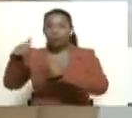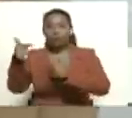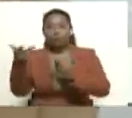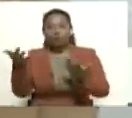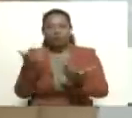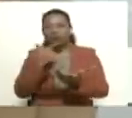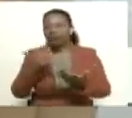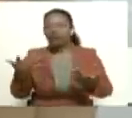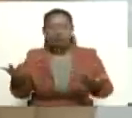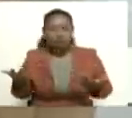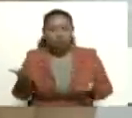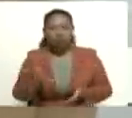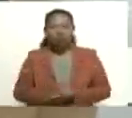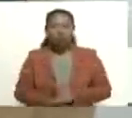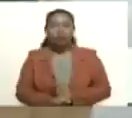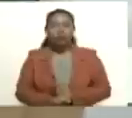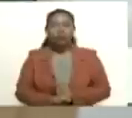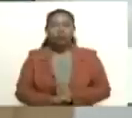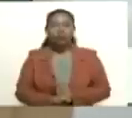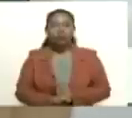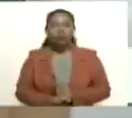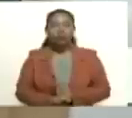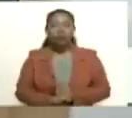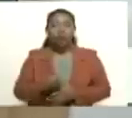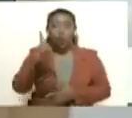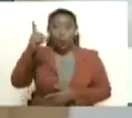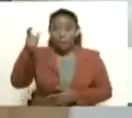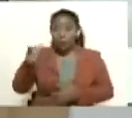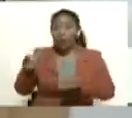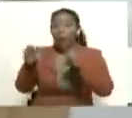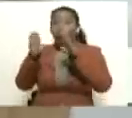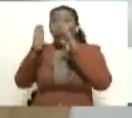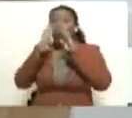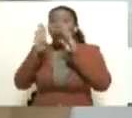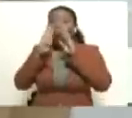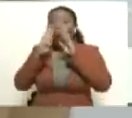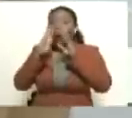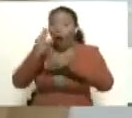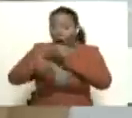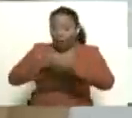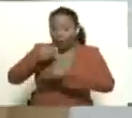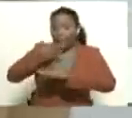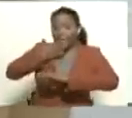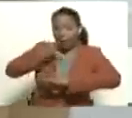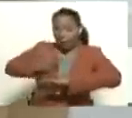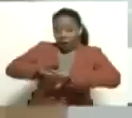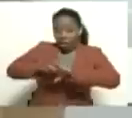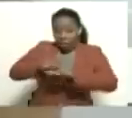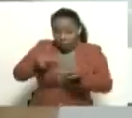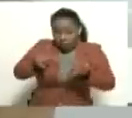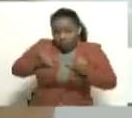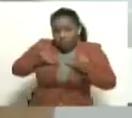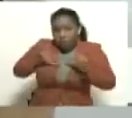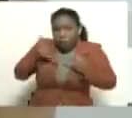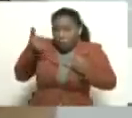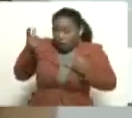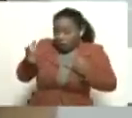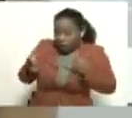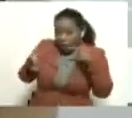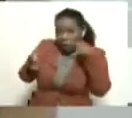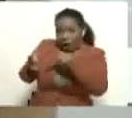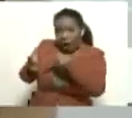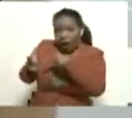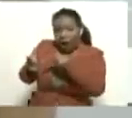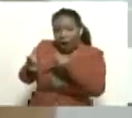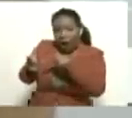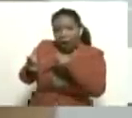eso? Que cuando una persona confiesa un delito, en este caso un delito penal,